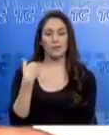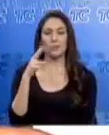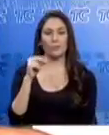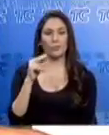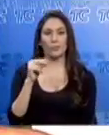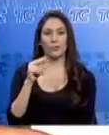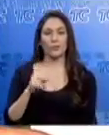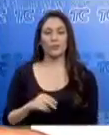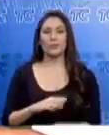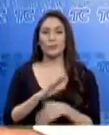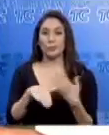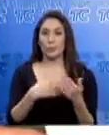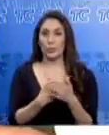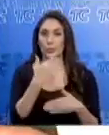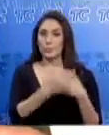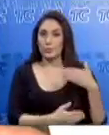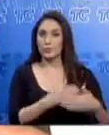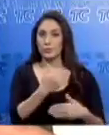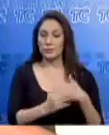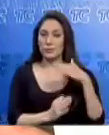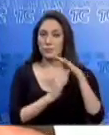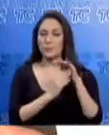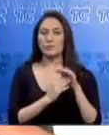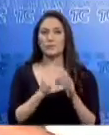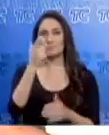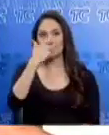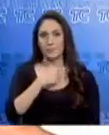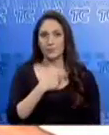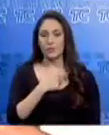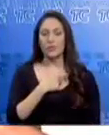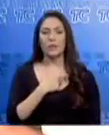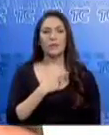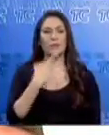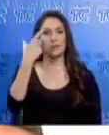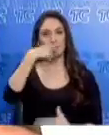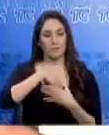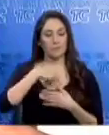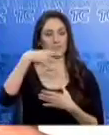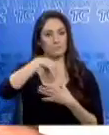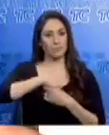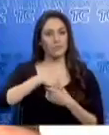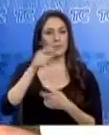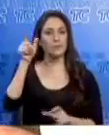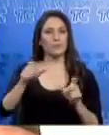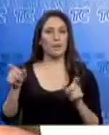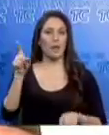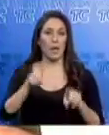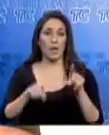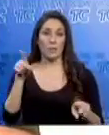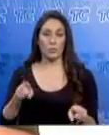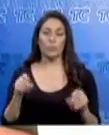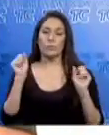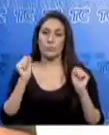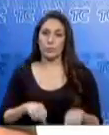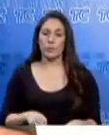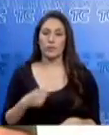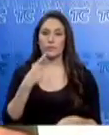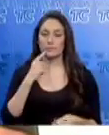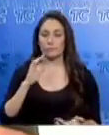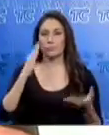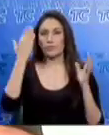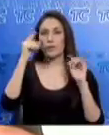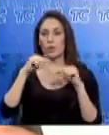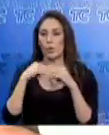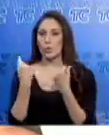todos entrarán al proceso de pacificación como personas, ¿no es cierto? Y muchos de estos posiblemente se formen nuevos